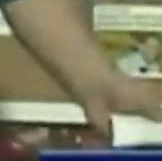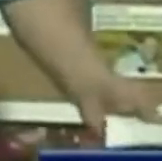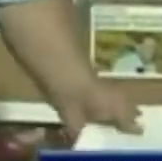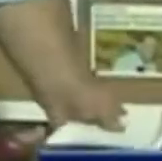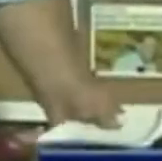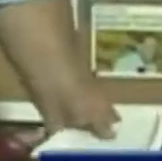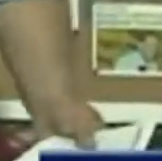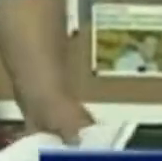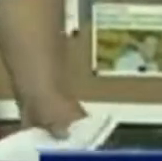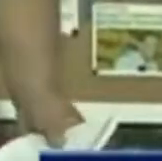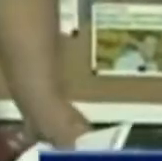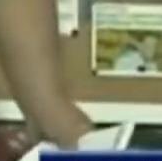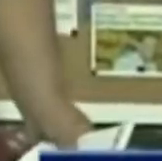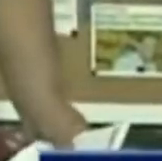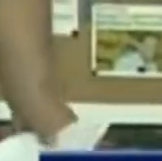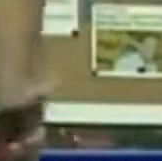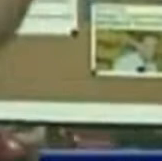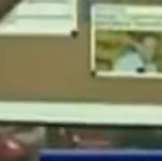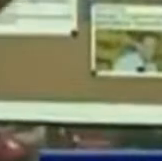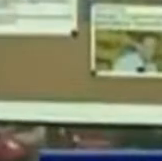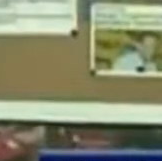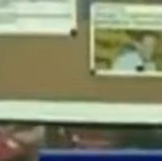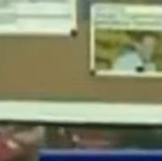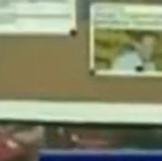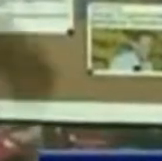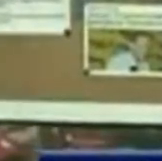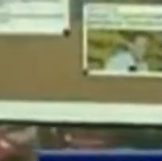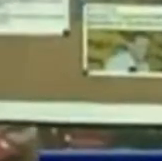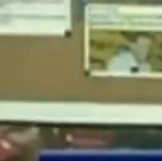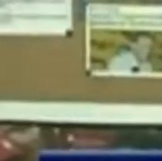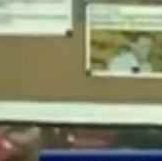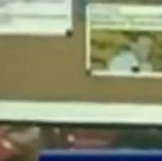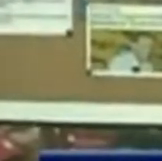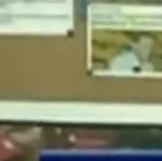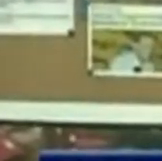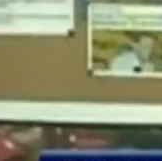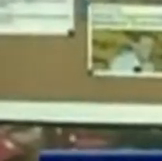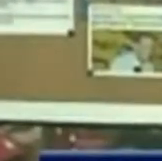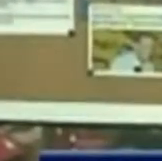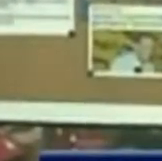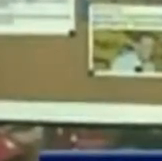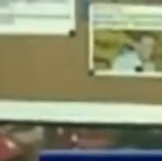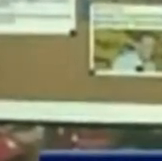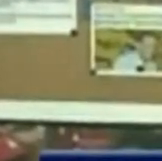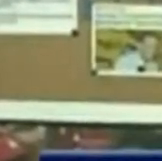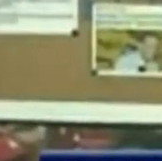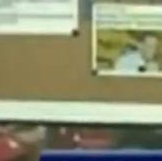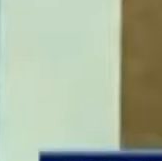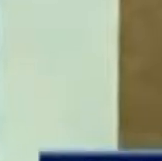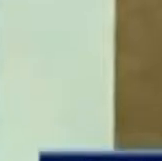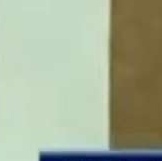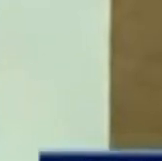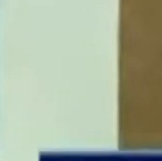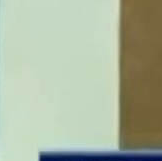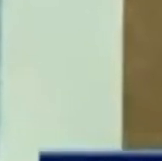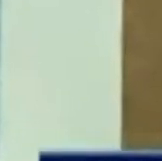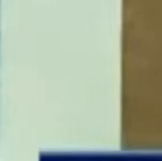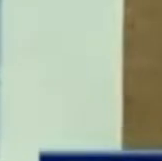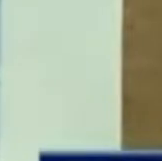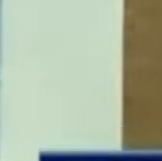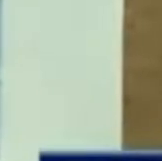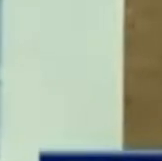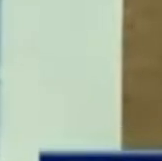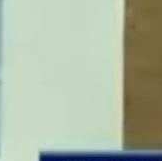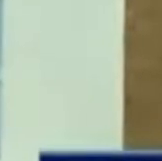no es contra los chavistas Eso es porque está hablando mire Luis Luis florido Brito Luis Brito florido es el